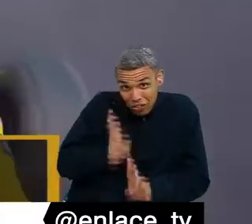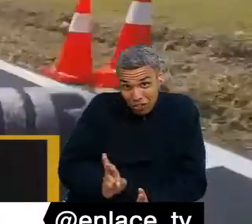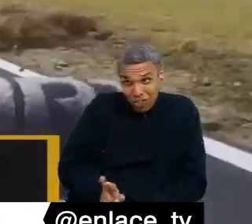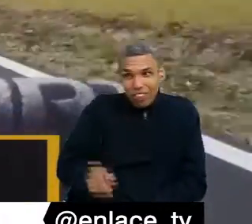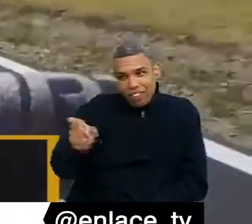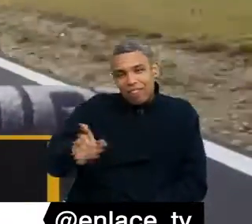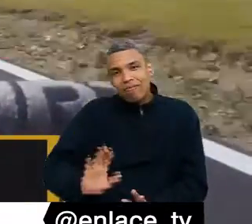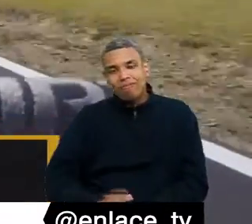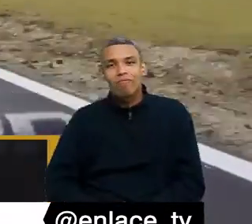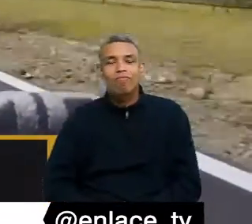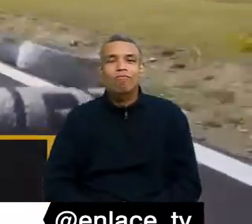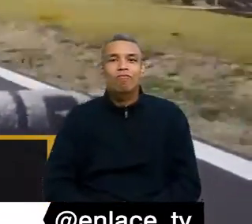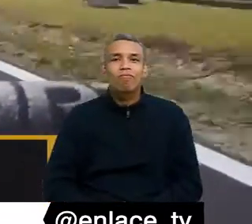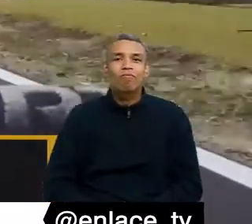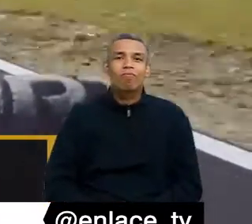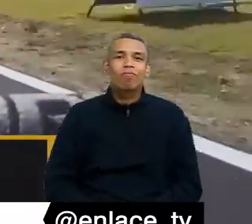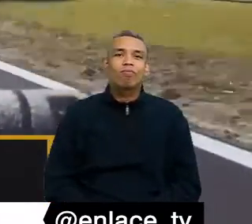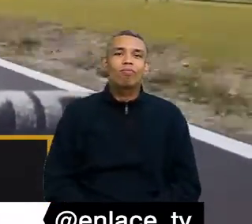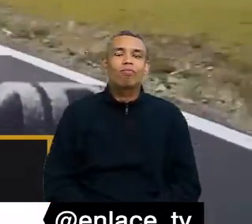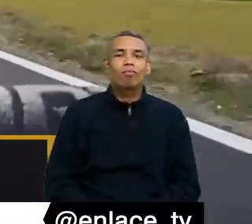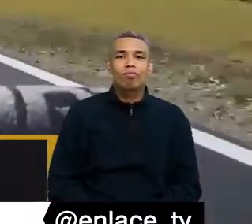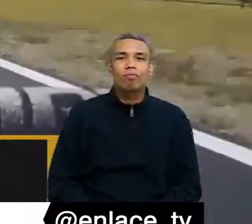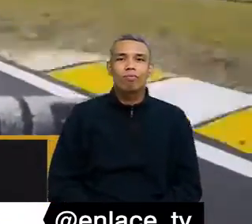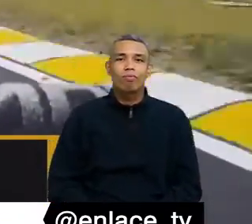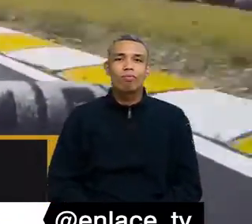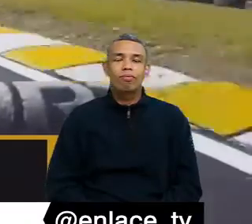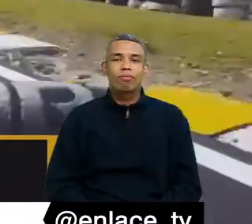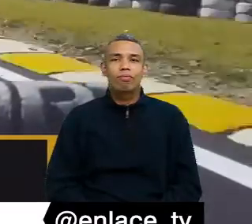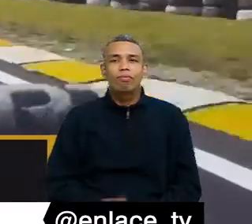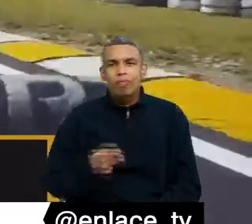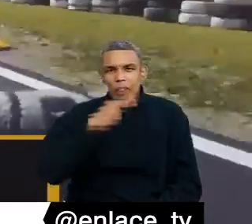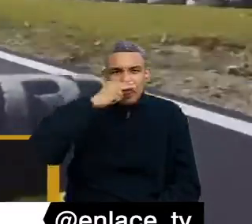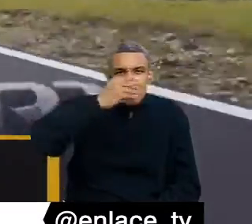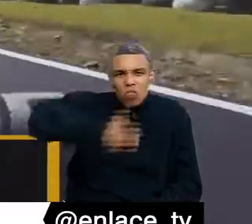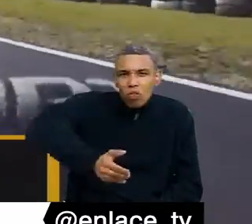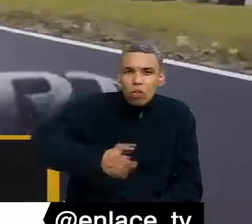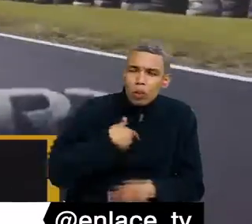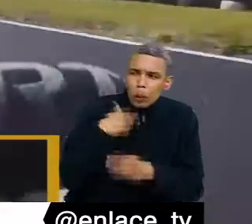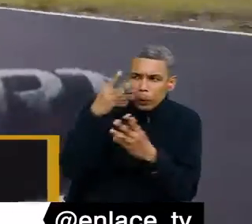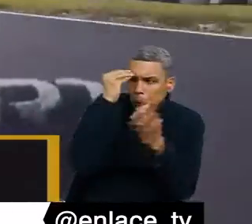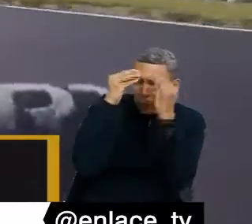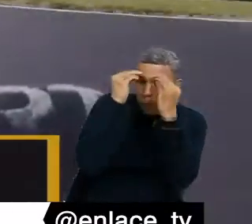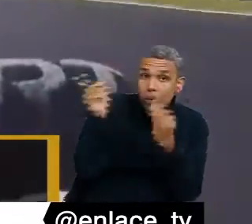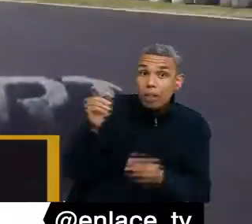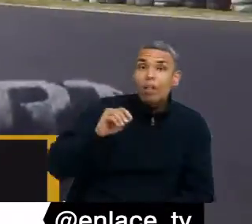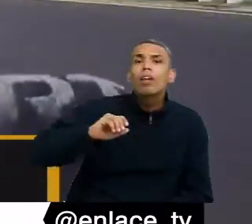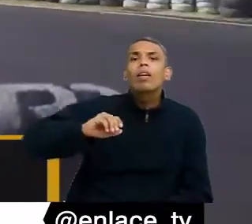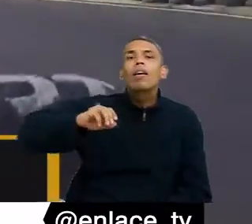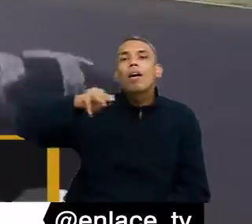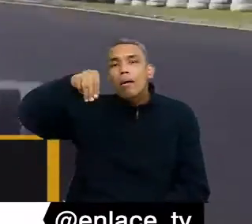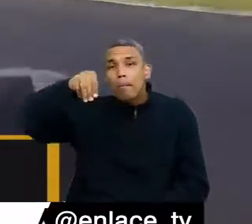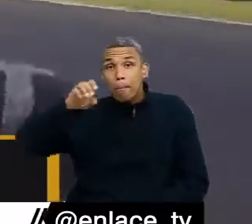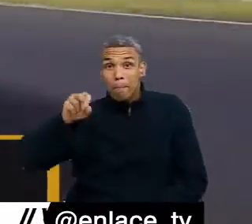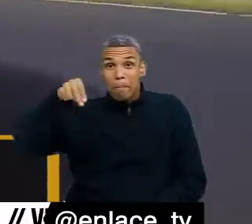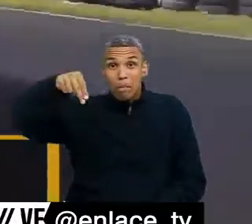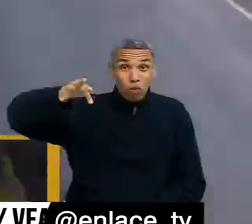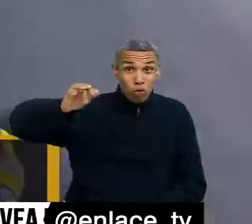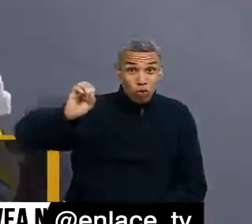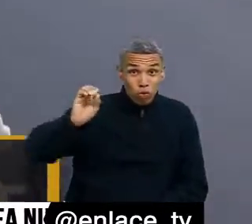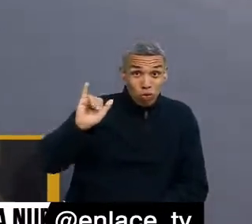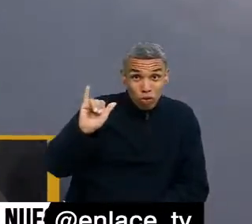En redes sociales el pequeño agradeció el acompañamiento y consejos brindados por Juan Pablo Montoya, reconocido piloto colombiano que se ha destacado